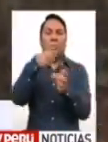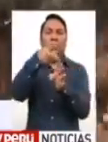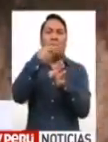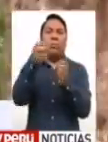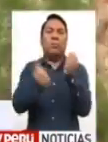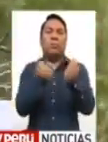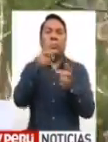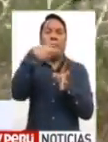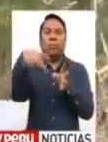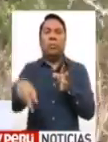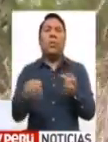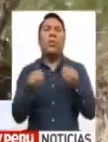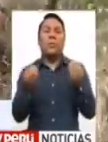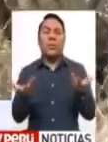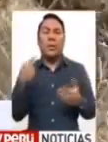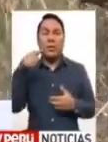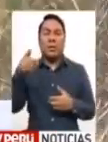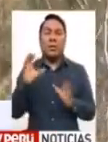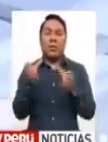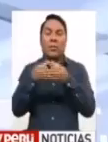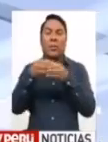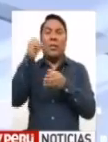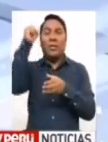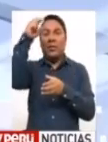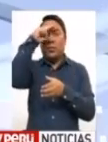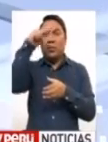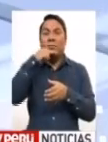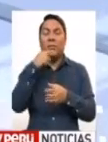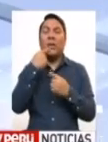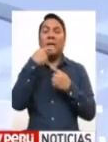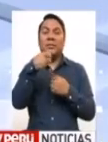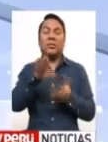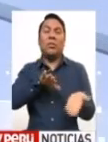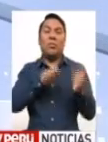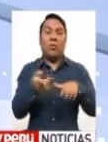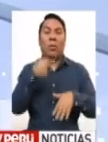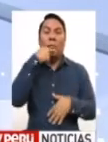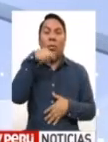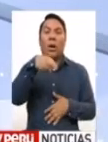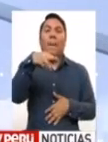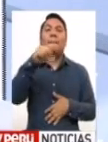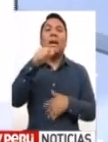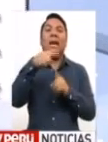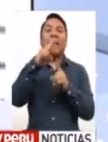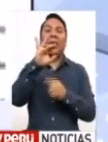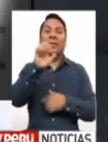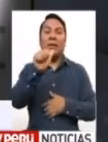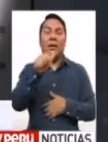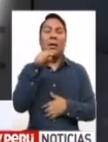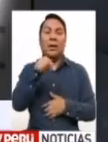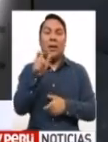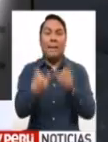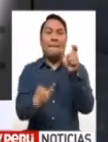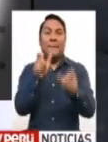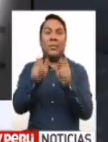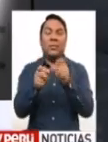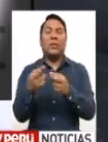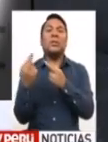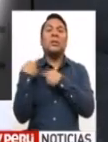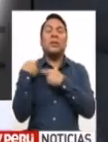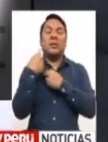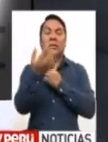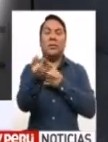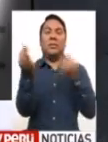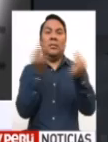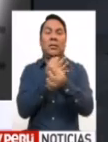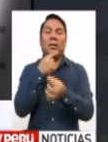un comunicado, la Comisión de Derechos Humanos informó que tras el fallecimiento de Margarita Patiño, las personas que asumirán la representación